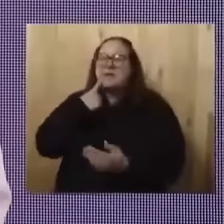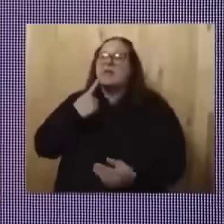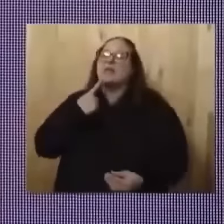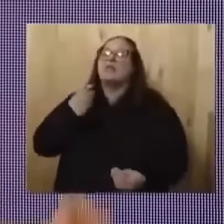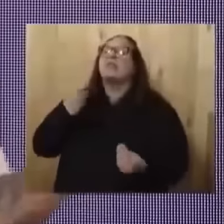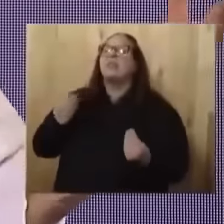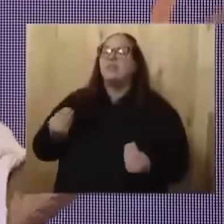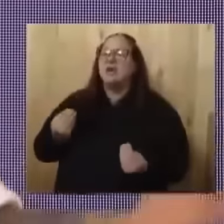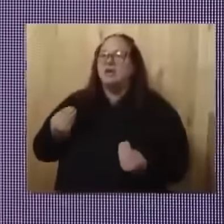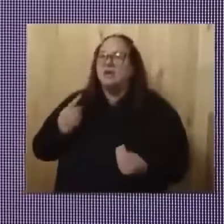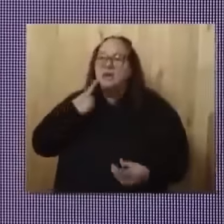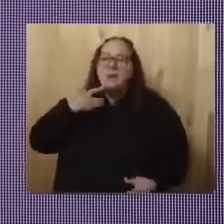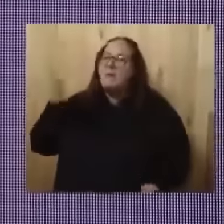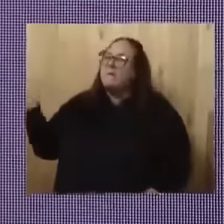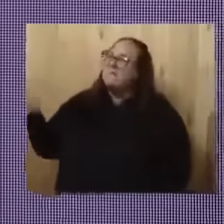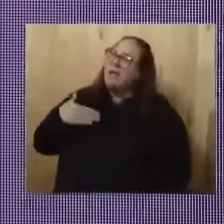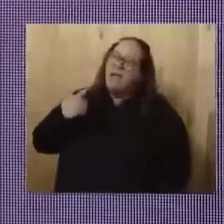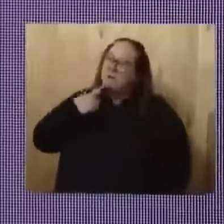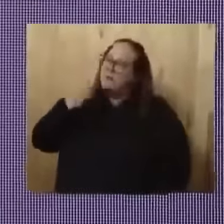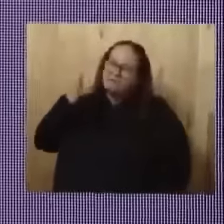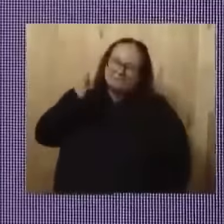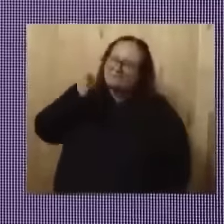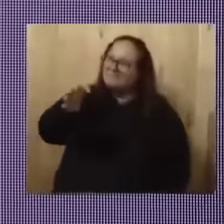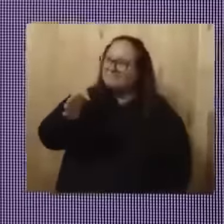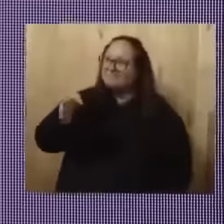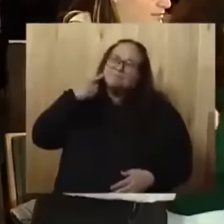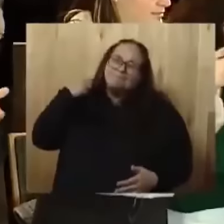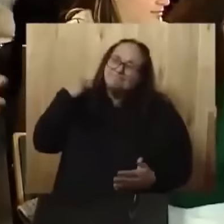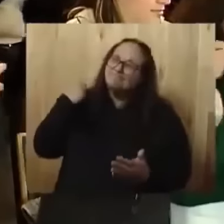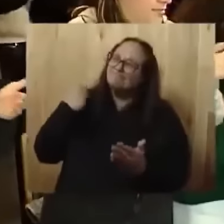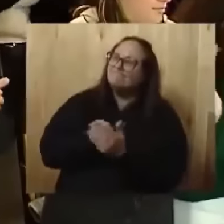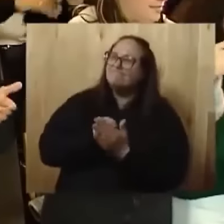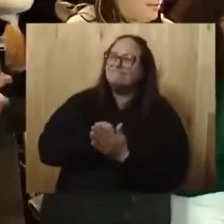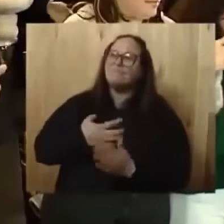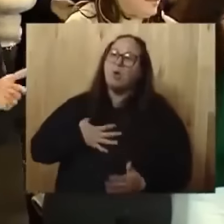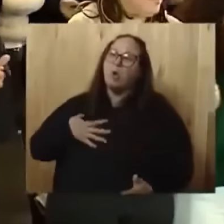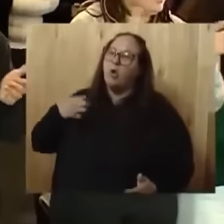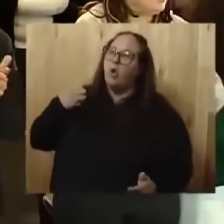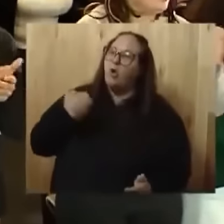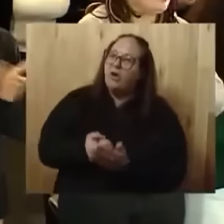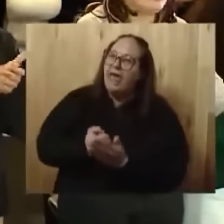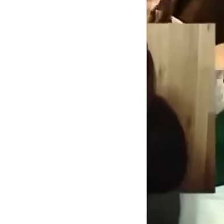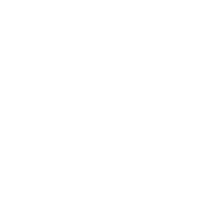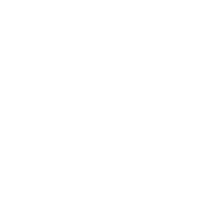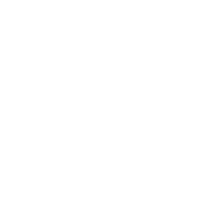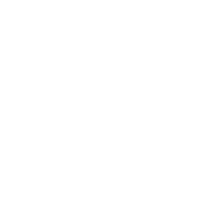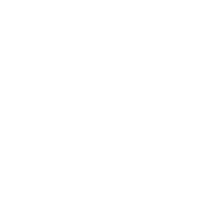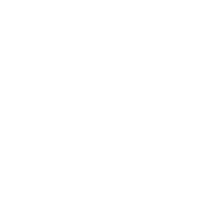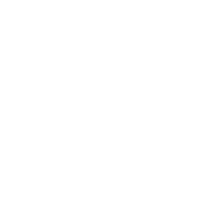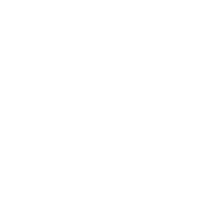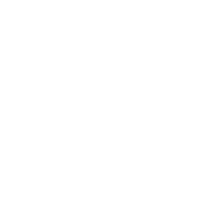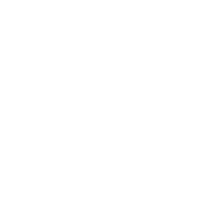siempre para adelante. Muchísimas gracias a todos y a todas.